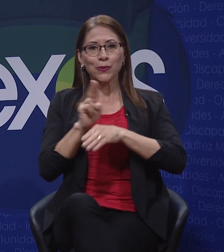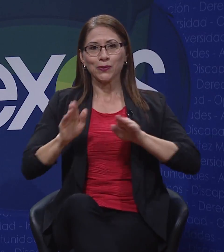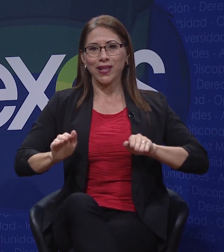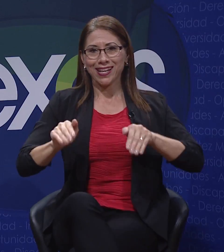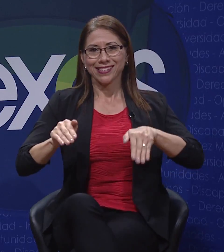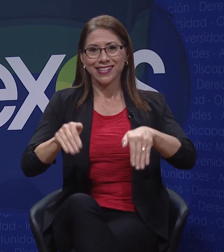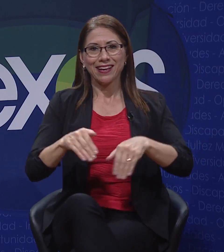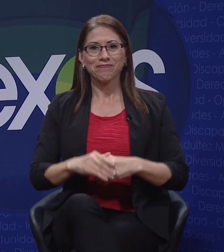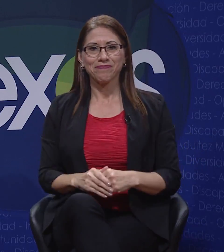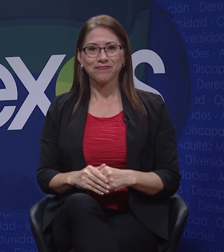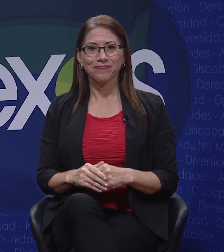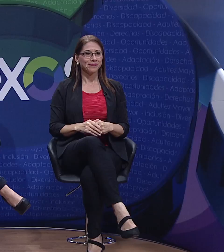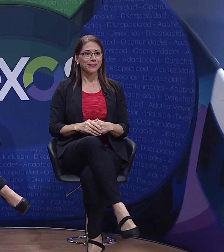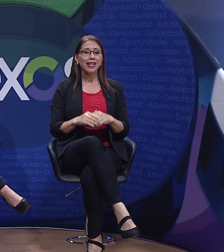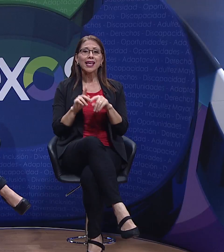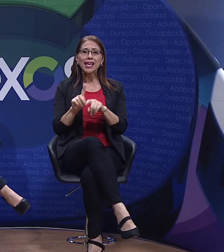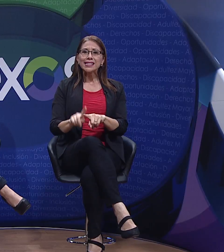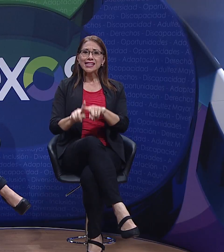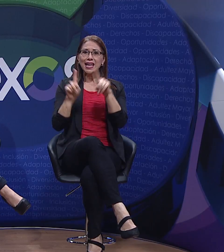de la silla.